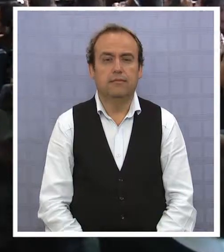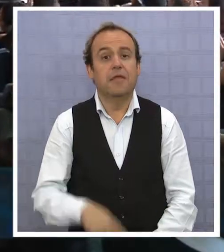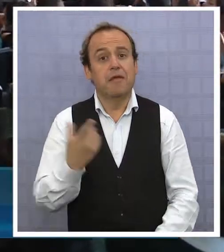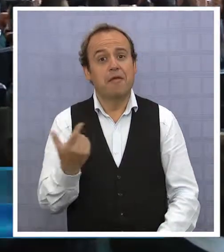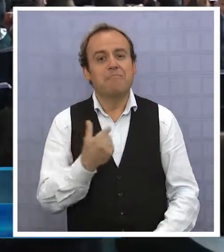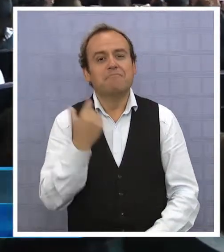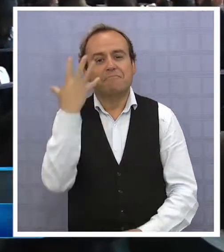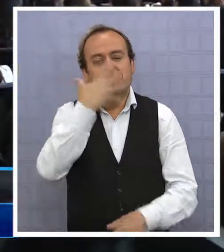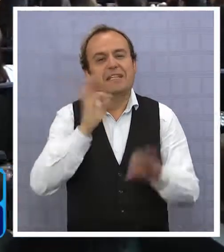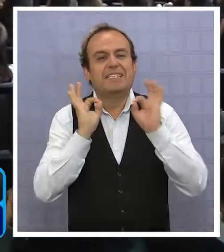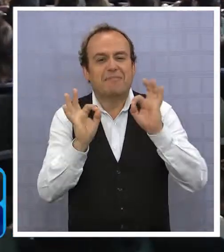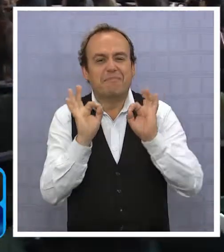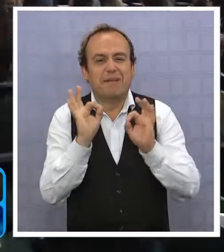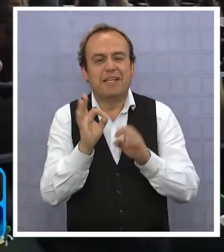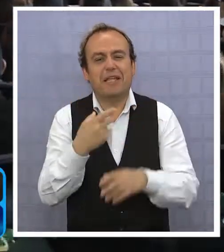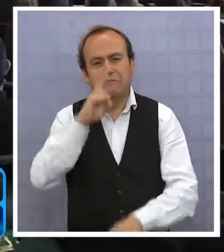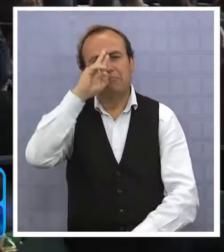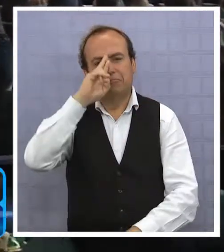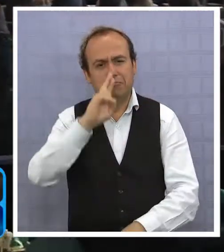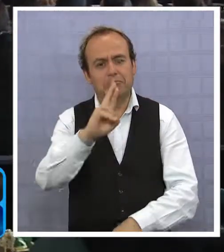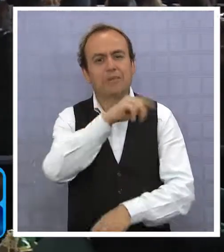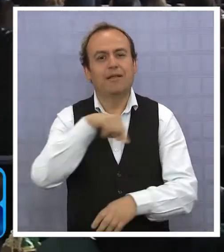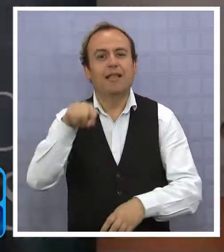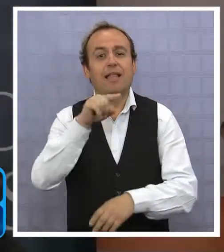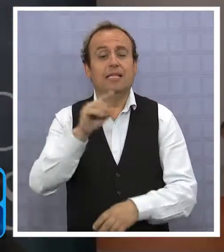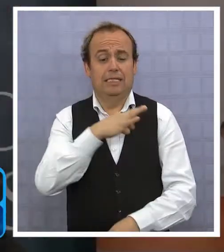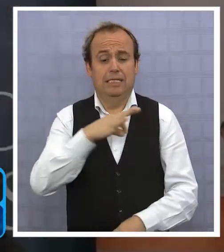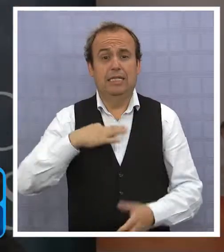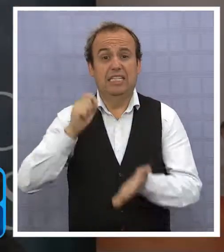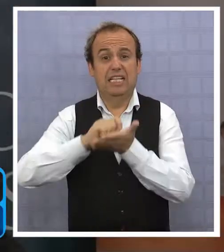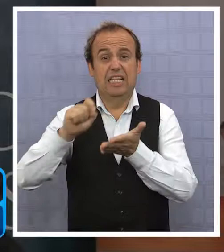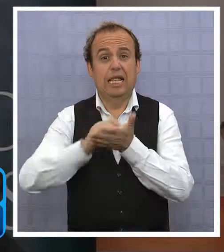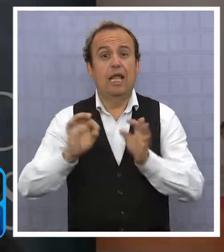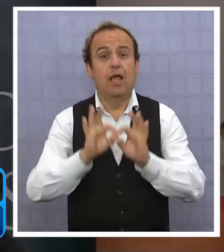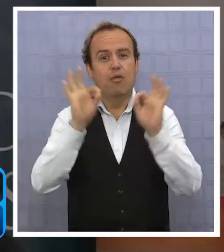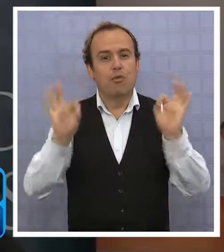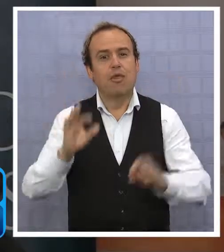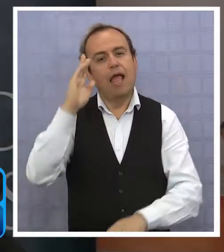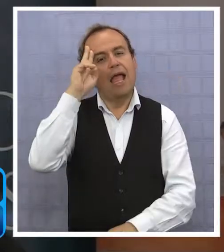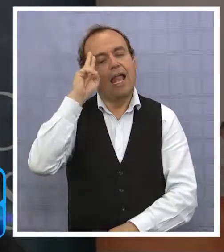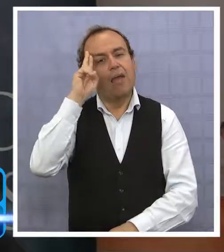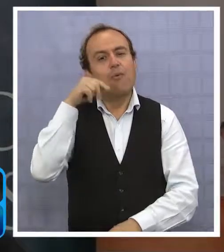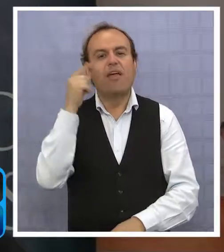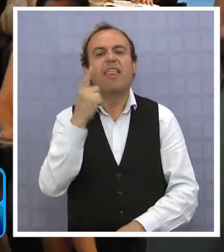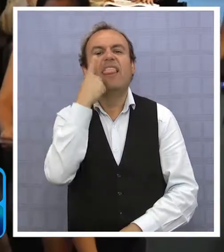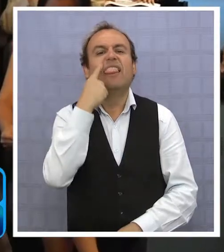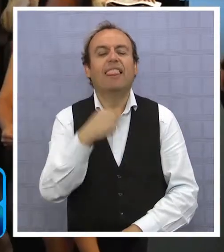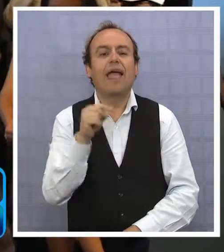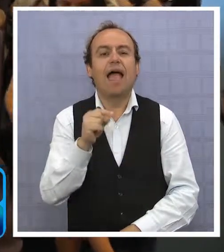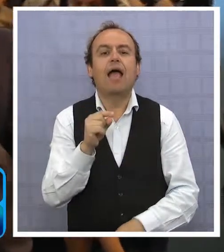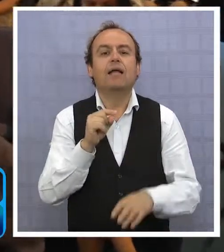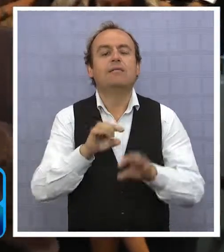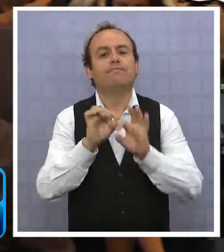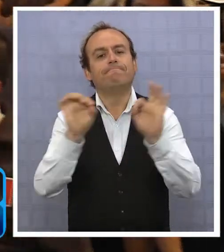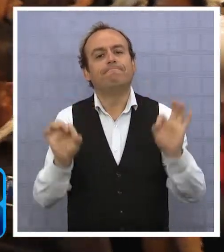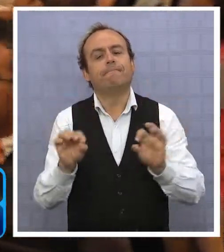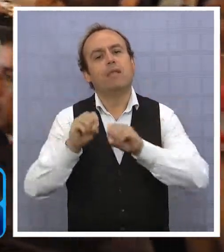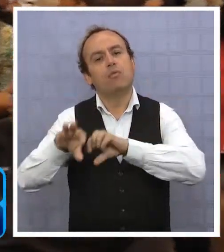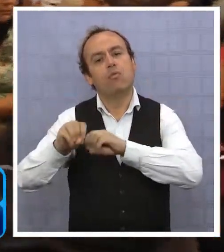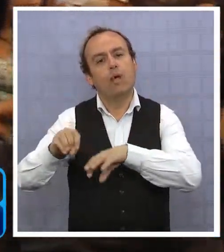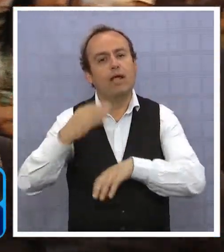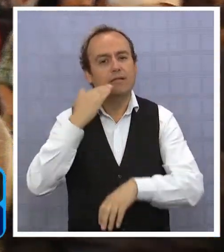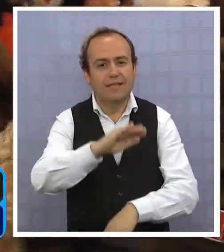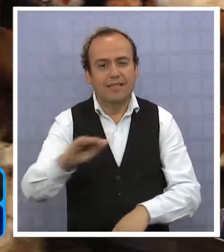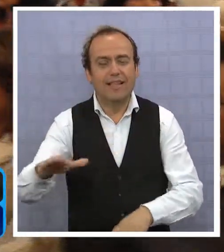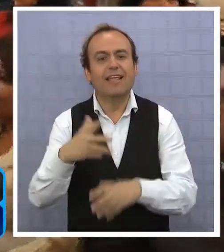En una emotiva ceremonia llena de reconocimientos, la Seremi de Educación conmemoró el Día de la Educadora de Párvulos. Esta celebración se lleva a